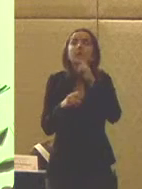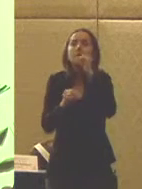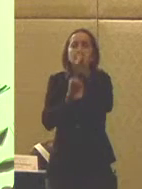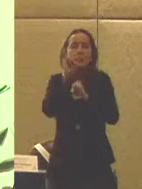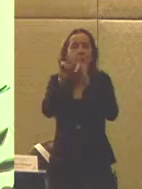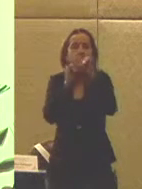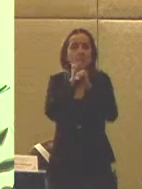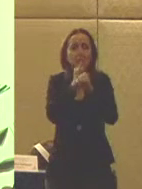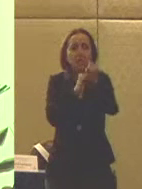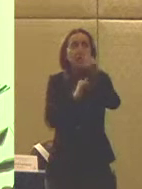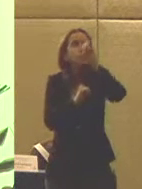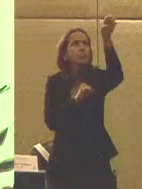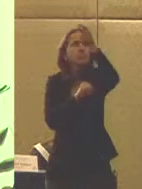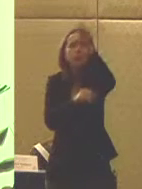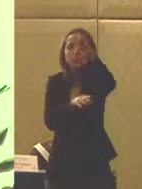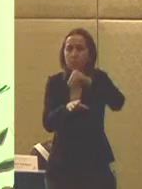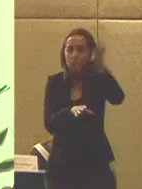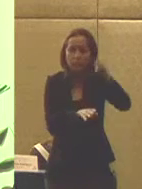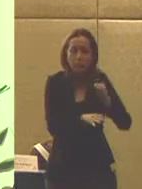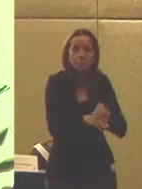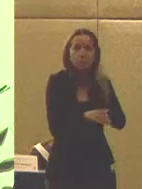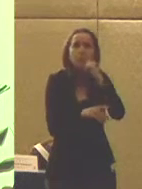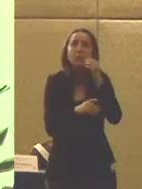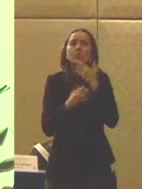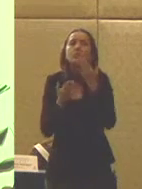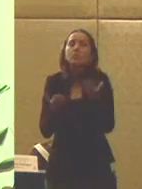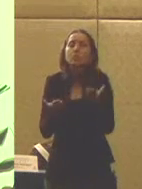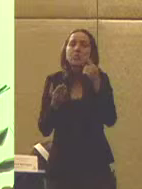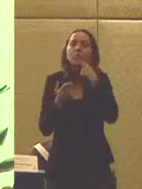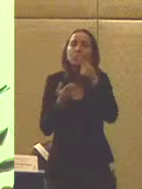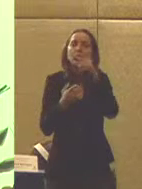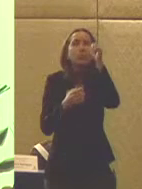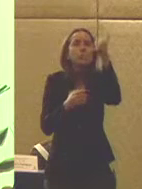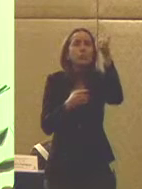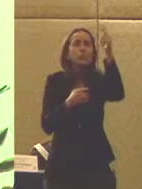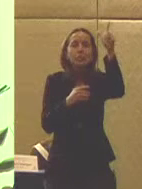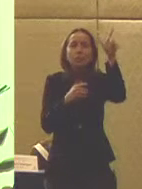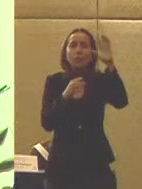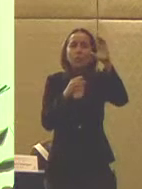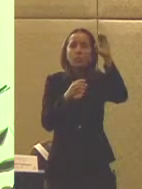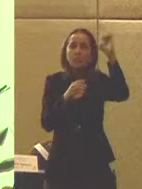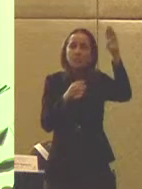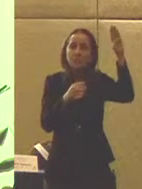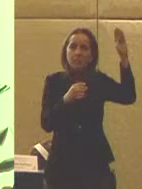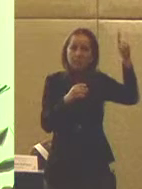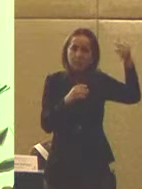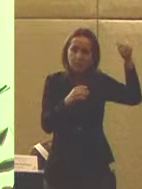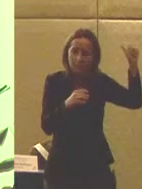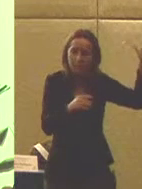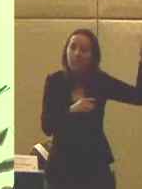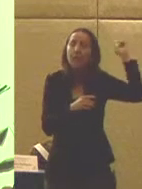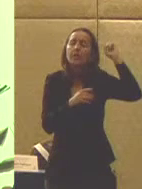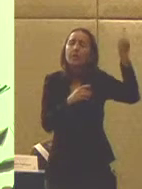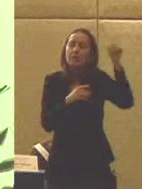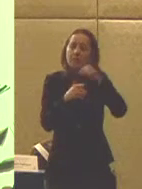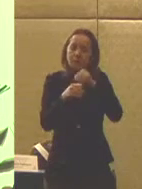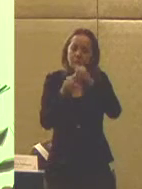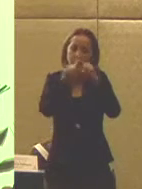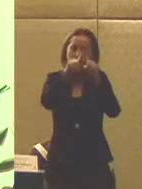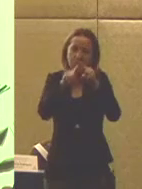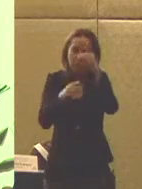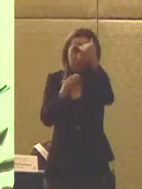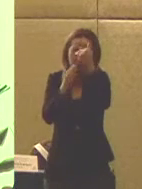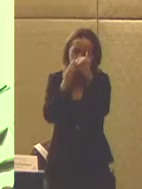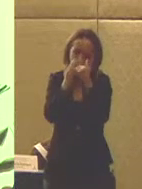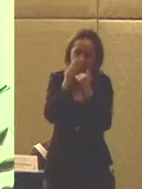adaptado las que se habían desarrollado, como los de la CEPAL, con la evaluación de daños y análisis de necesidades, y en algunos casos además le han